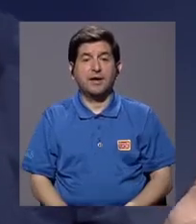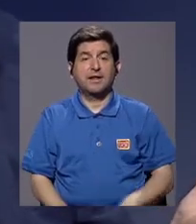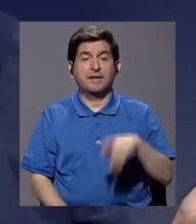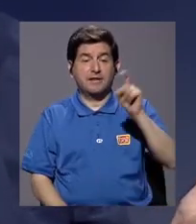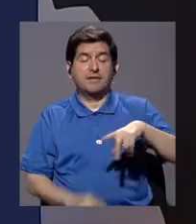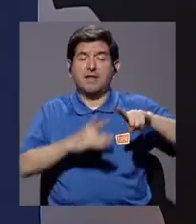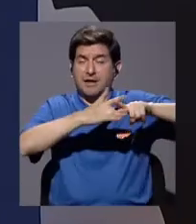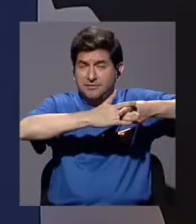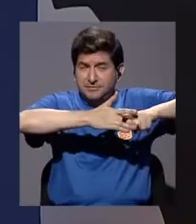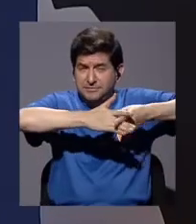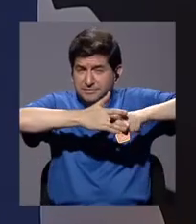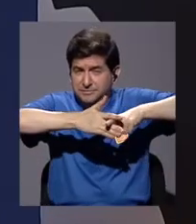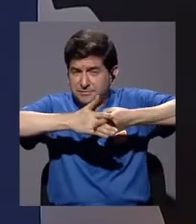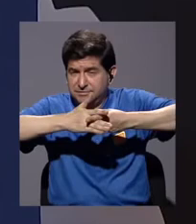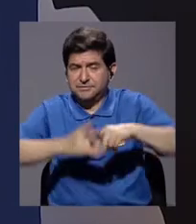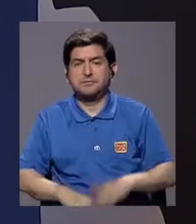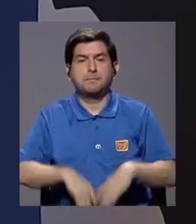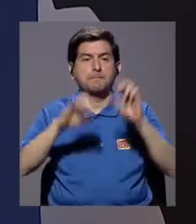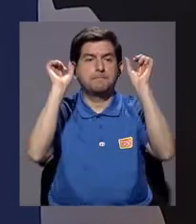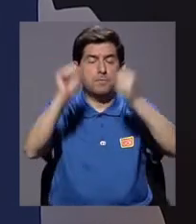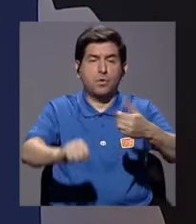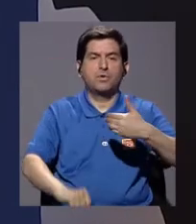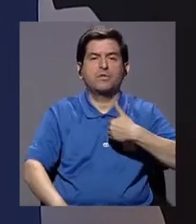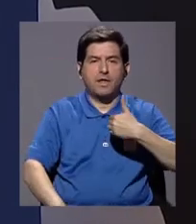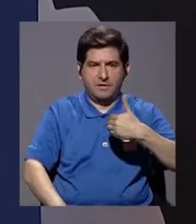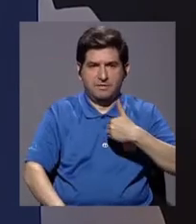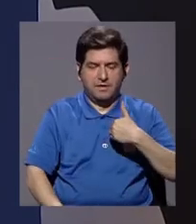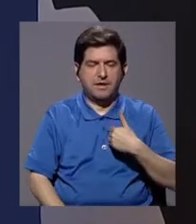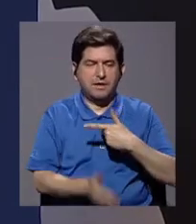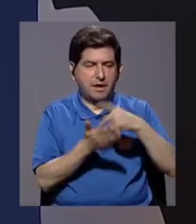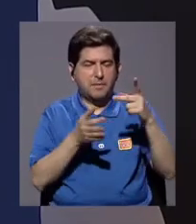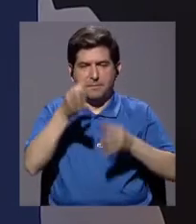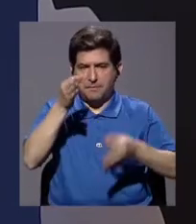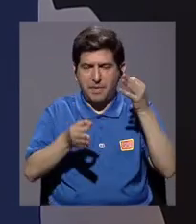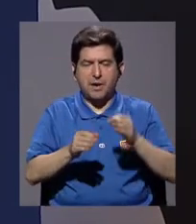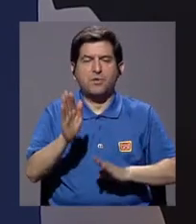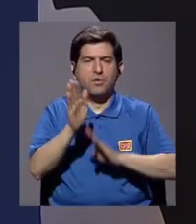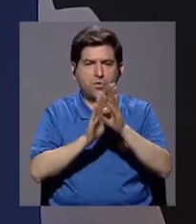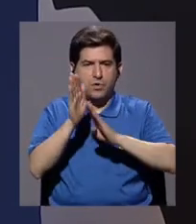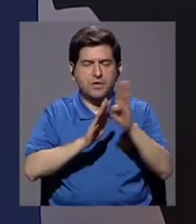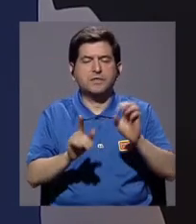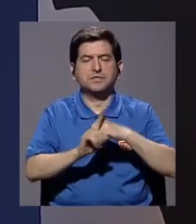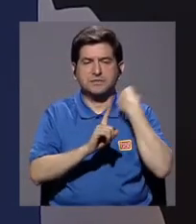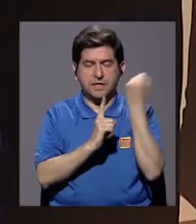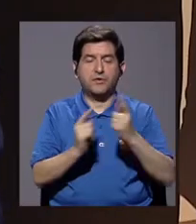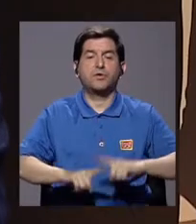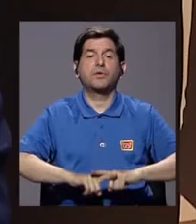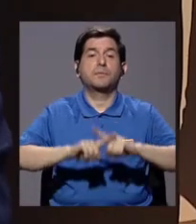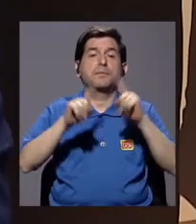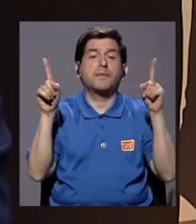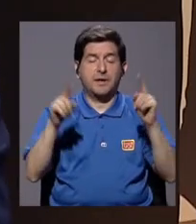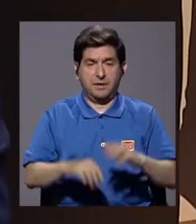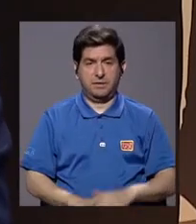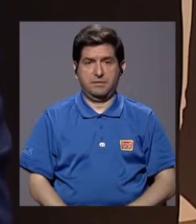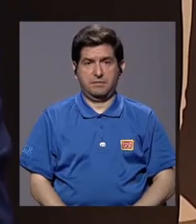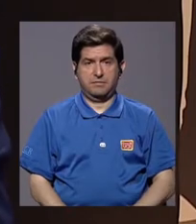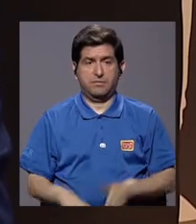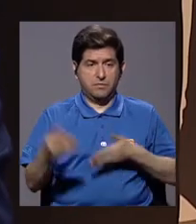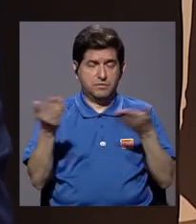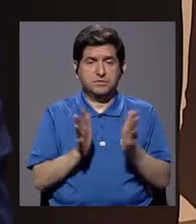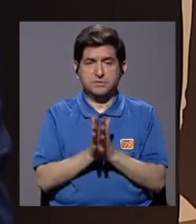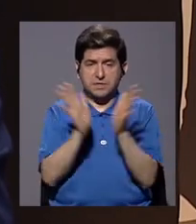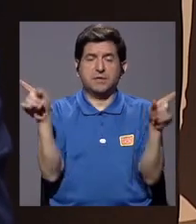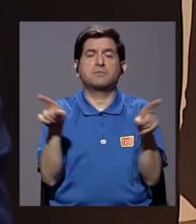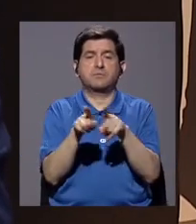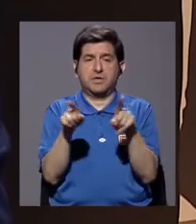día tenemos que ir ajustando para que podamos tener salarios justos y desarrollo de la sociedad, pero que los